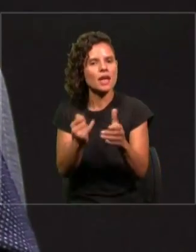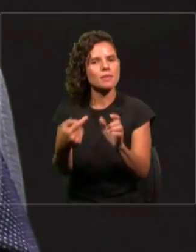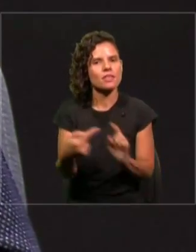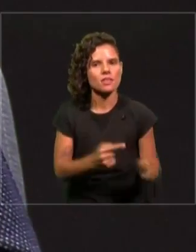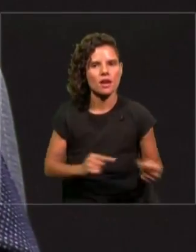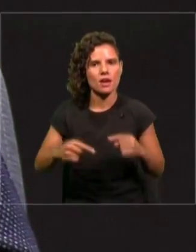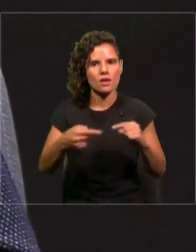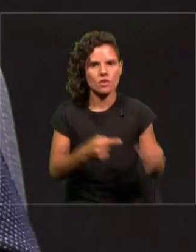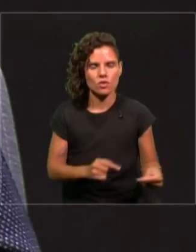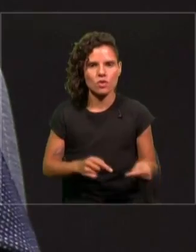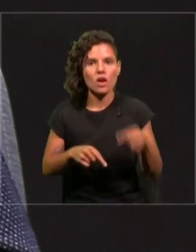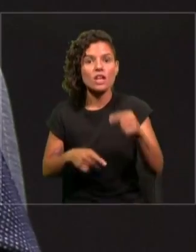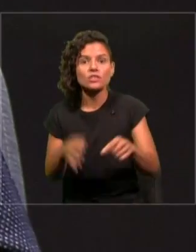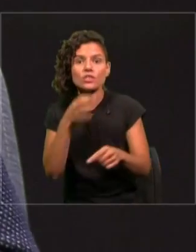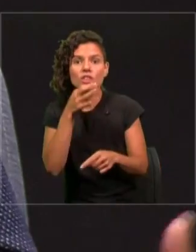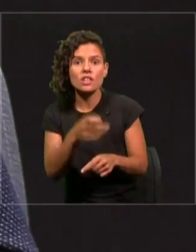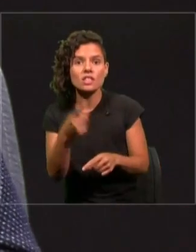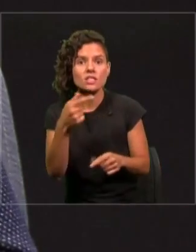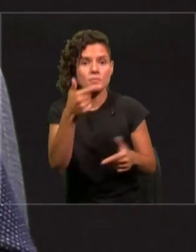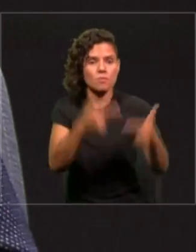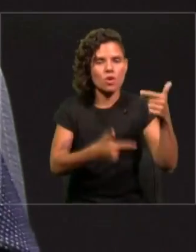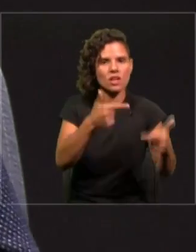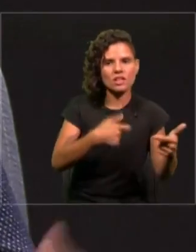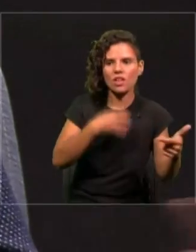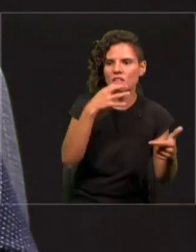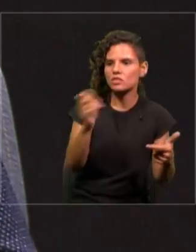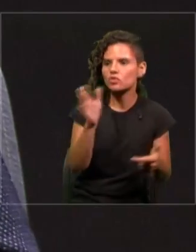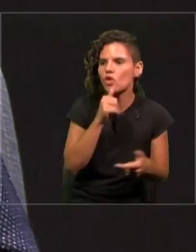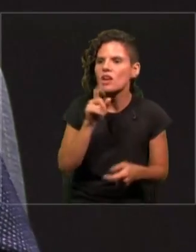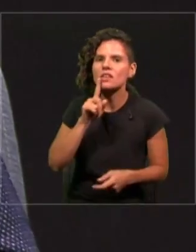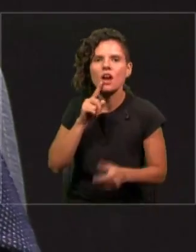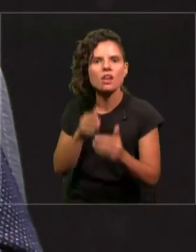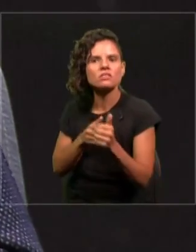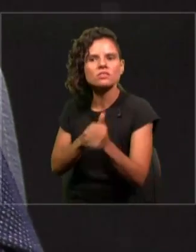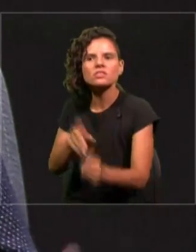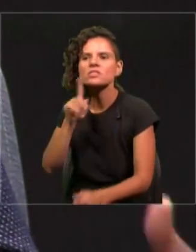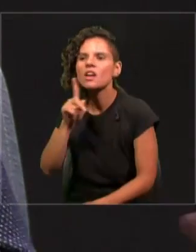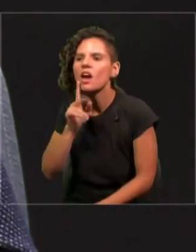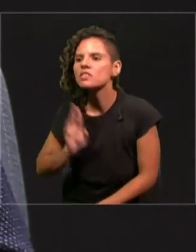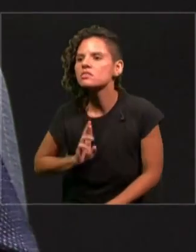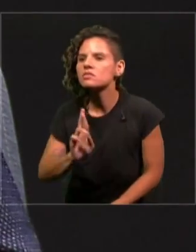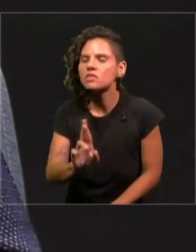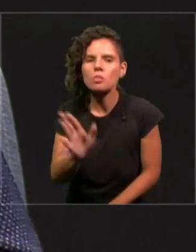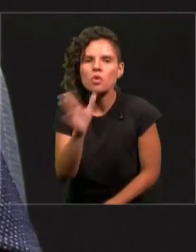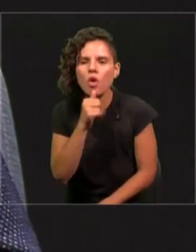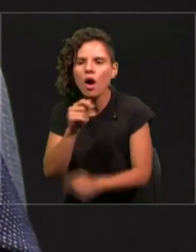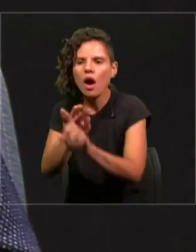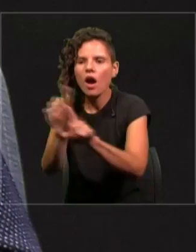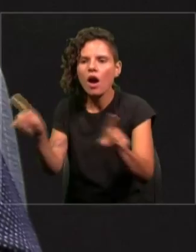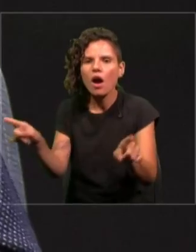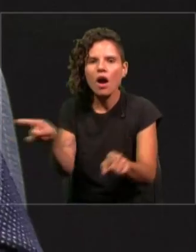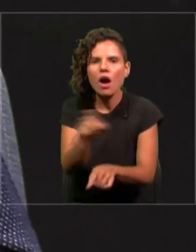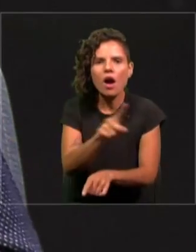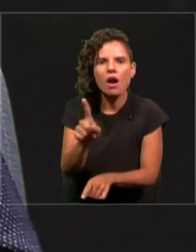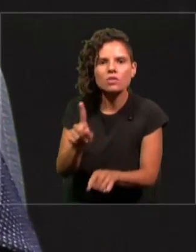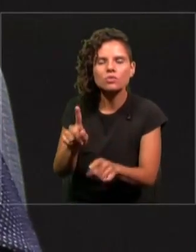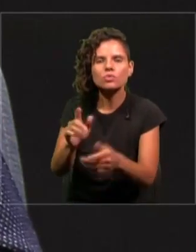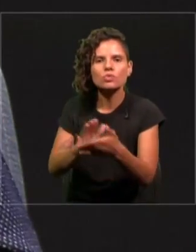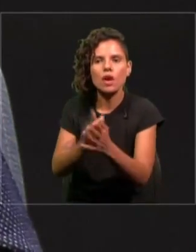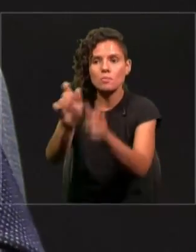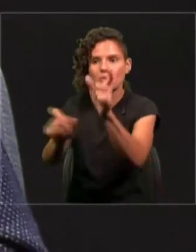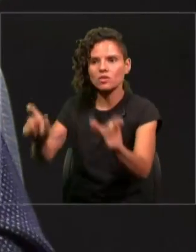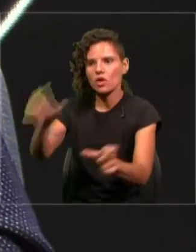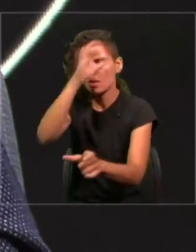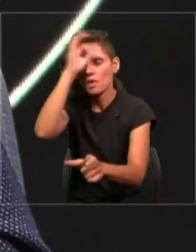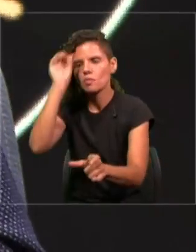representantes políticos chilenos digan que no tenemos con quién hablar, con qué dirigente hablar, porque ninguno representa a la totalidad del pueblo